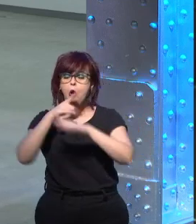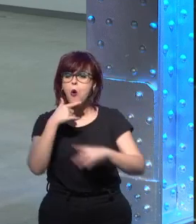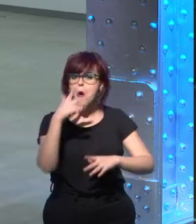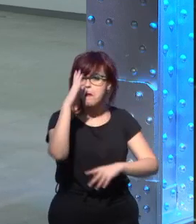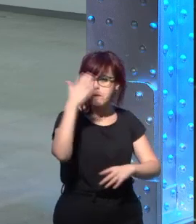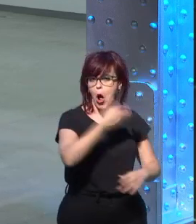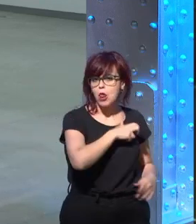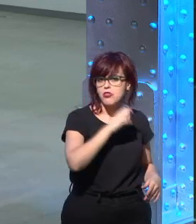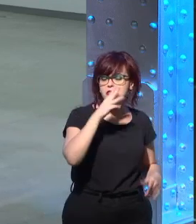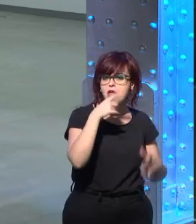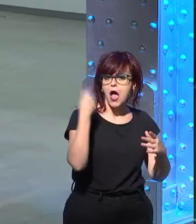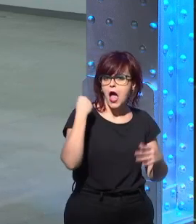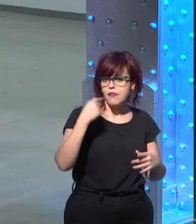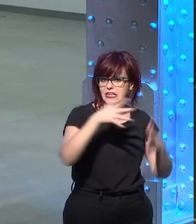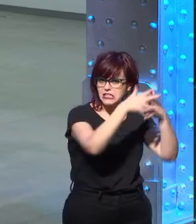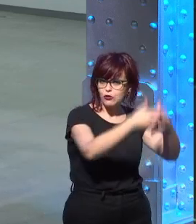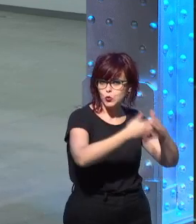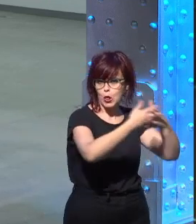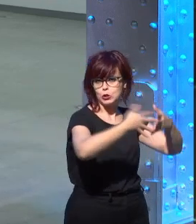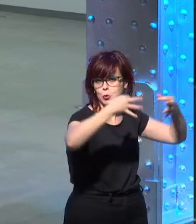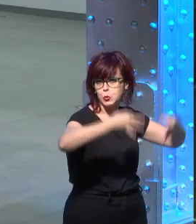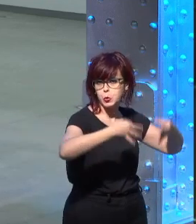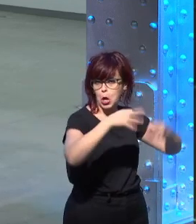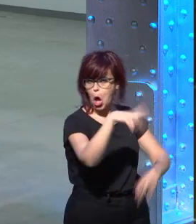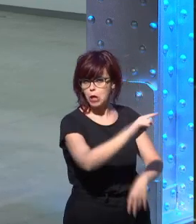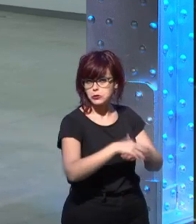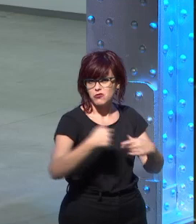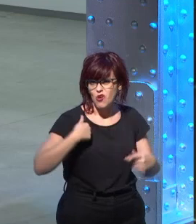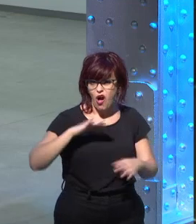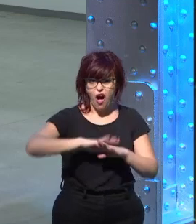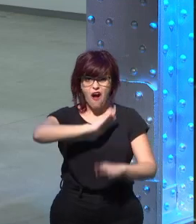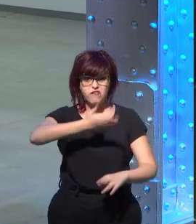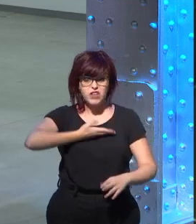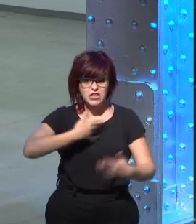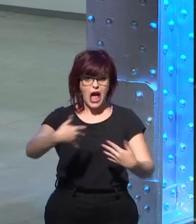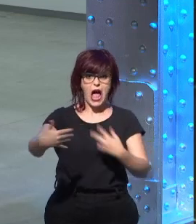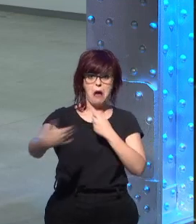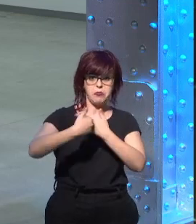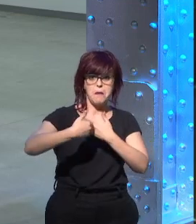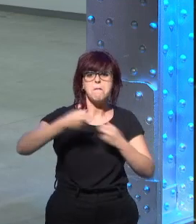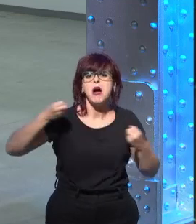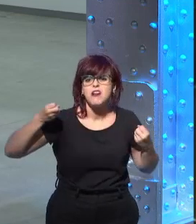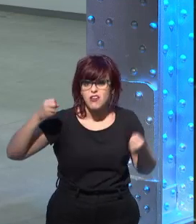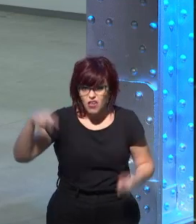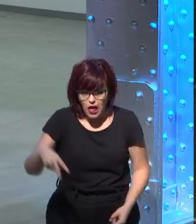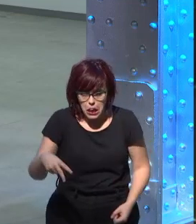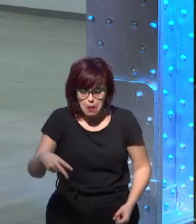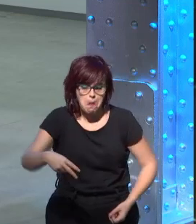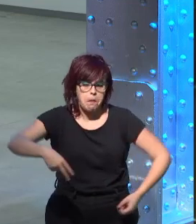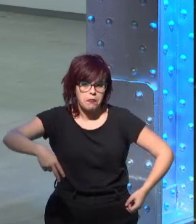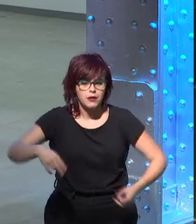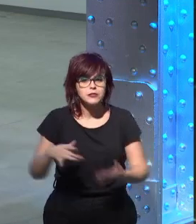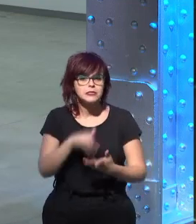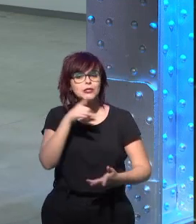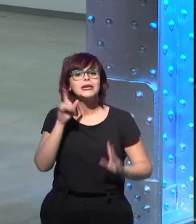querer infectarme? Es que ahora hemos visto en estos ciberataques que es a cualquiera. O sea, yo recuerdo en esos días